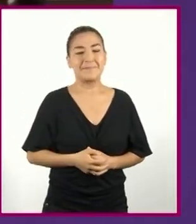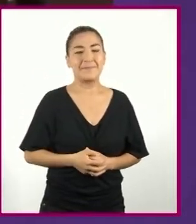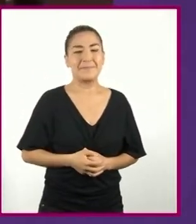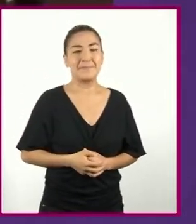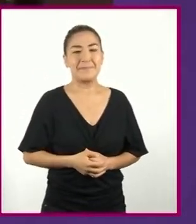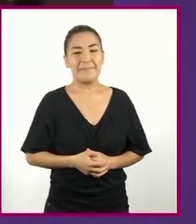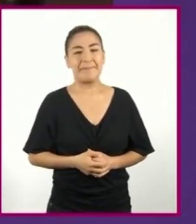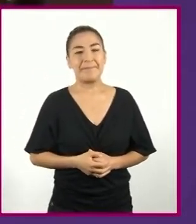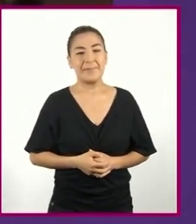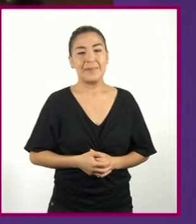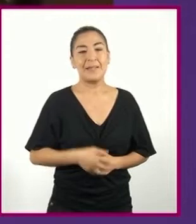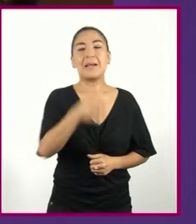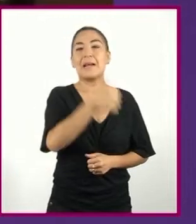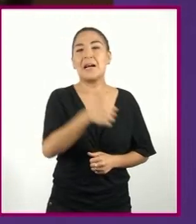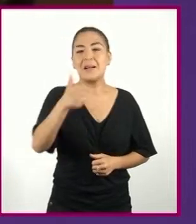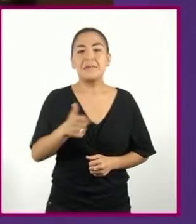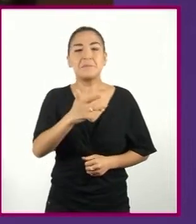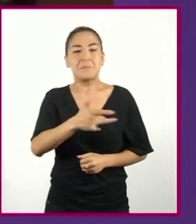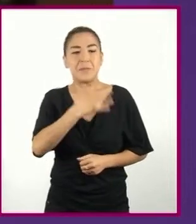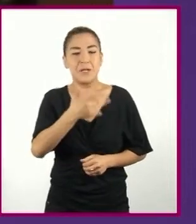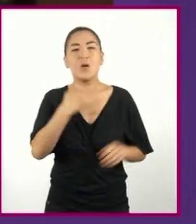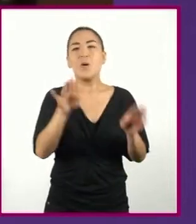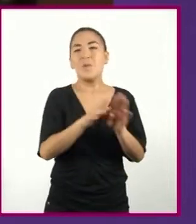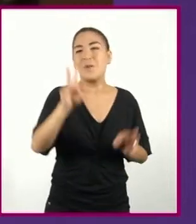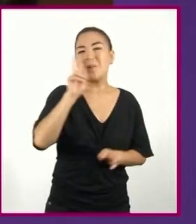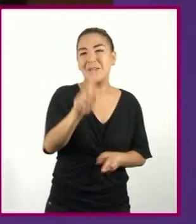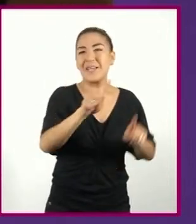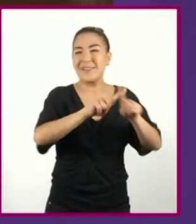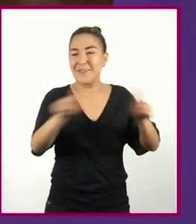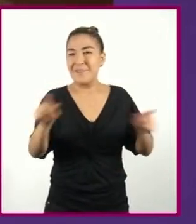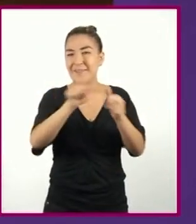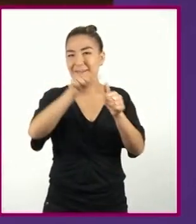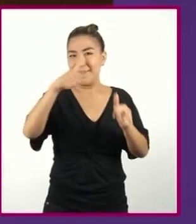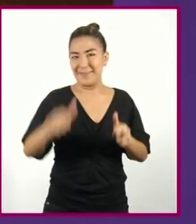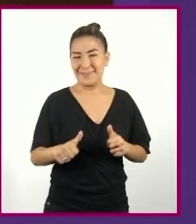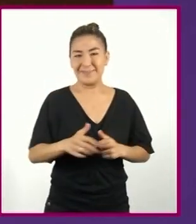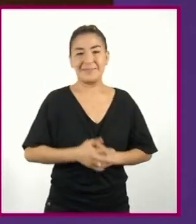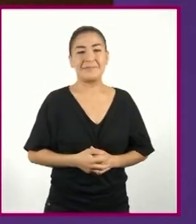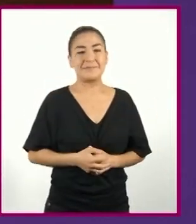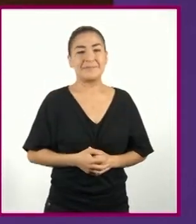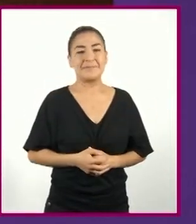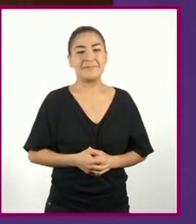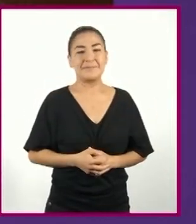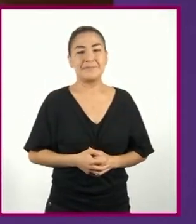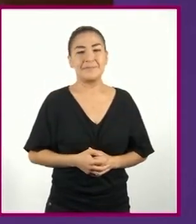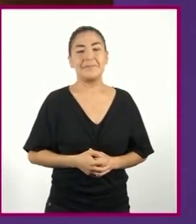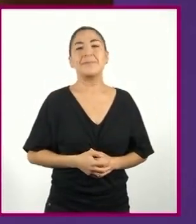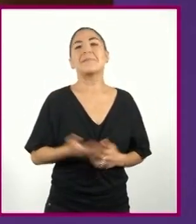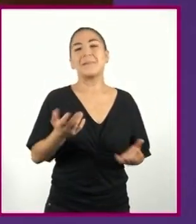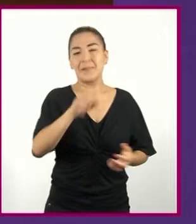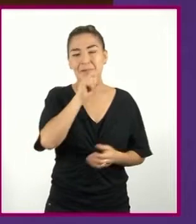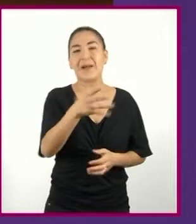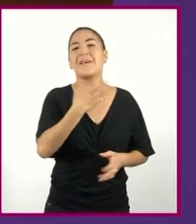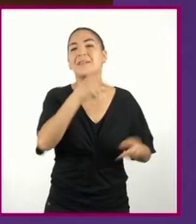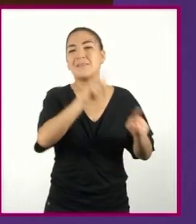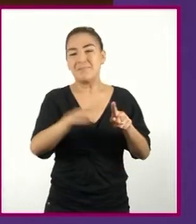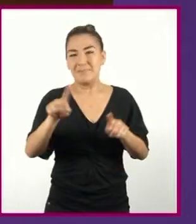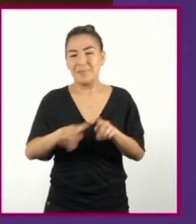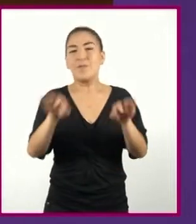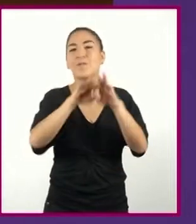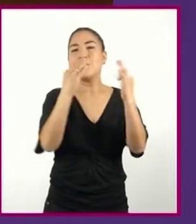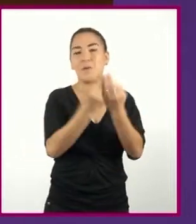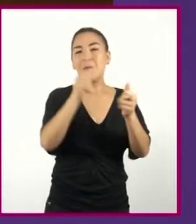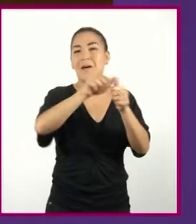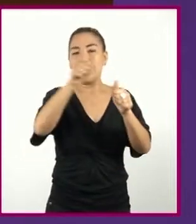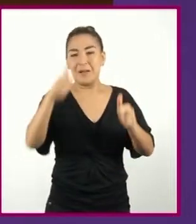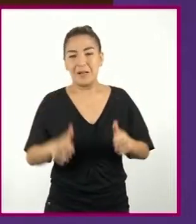Cada persona siente y percibe diferente el arte. Que hay diferentes tipos de artes,